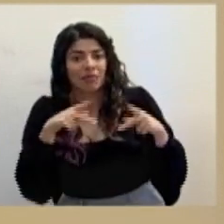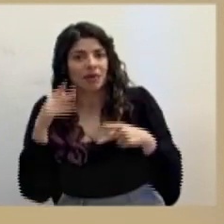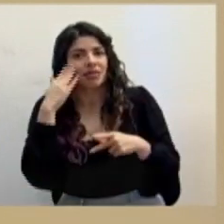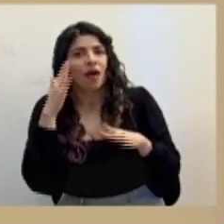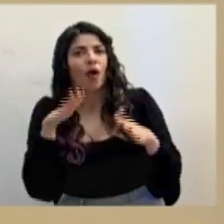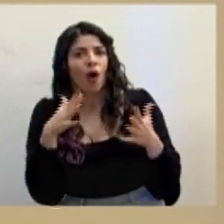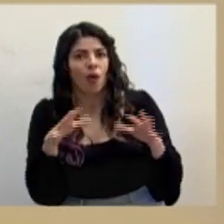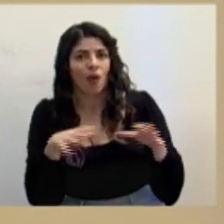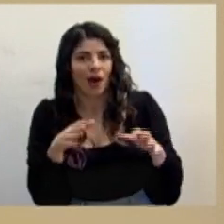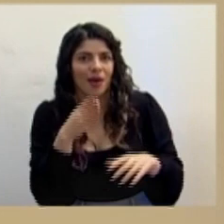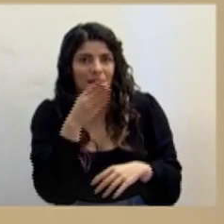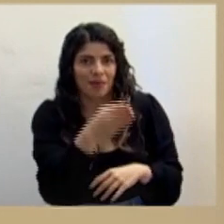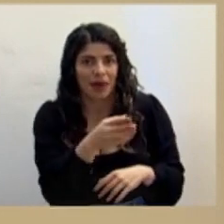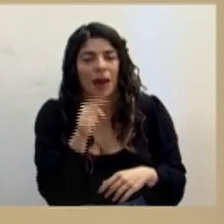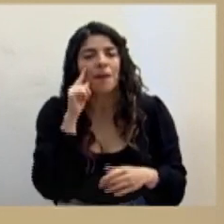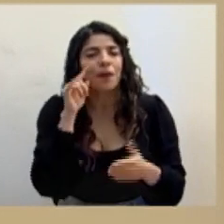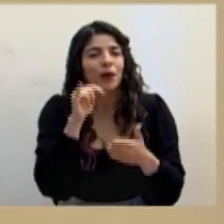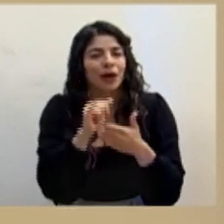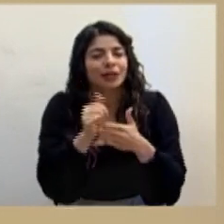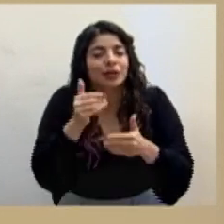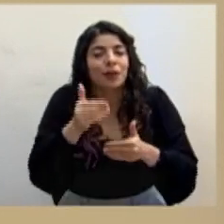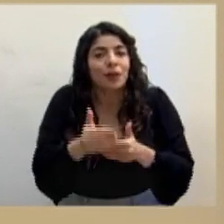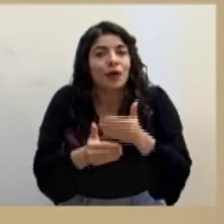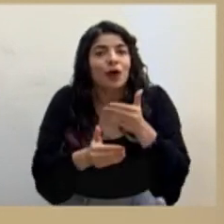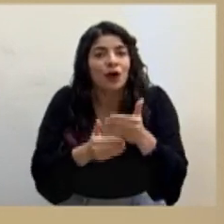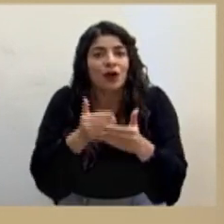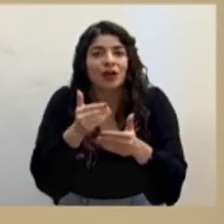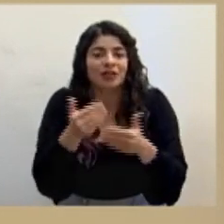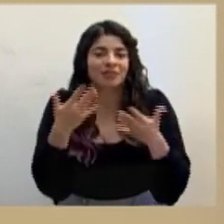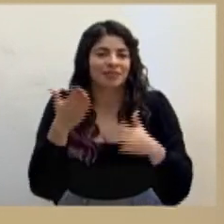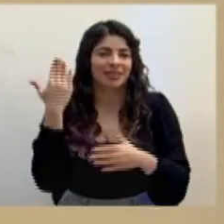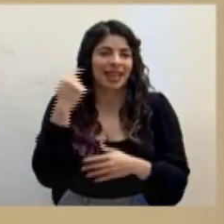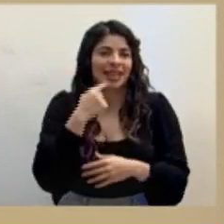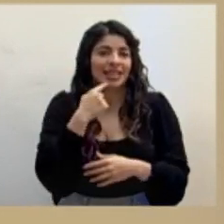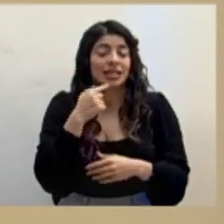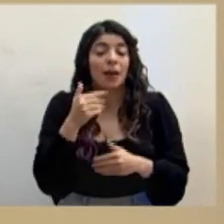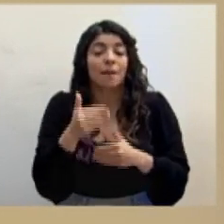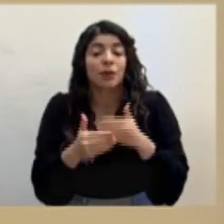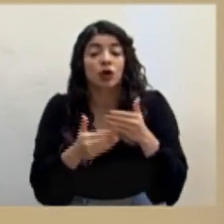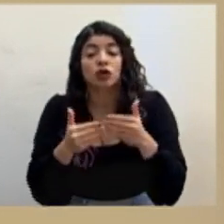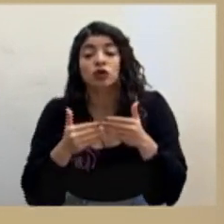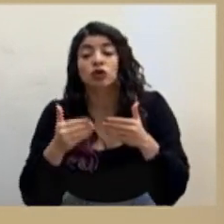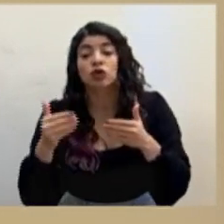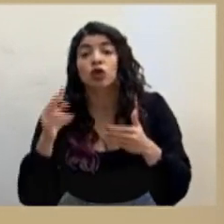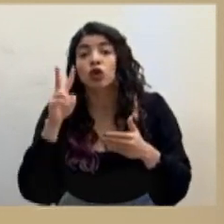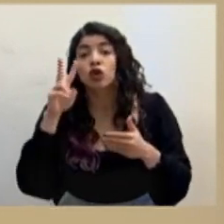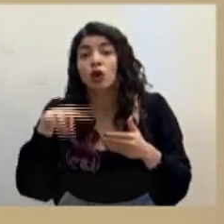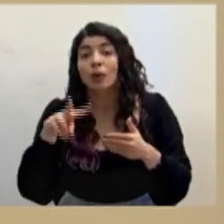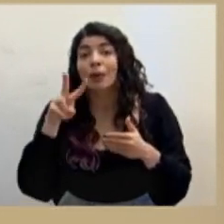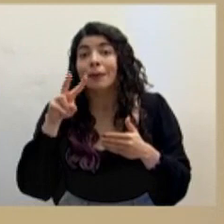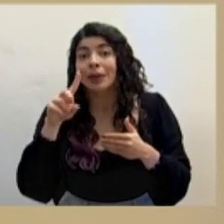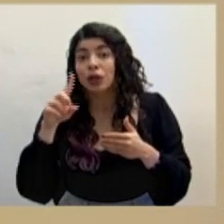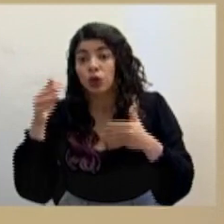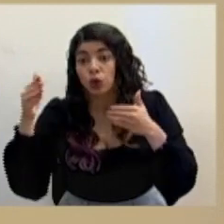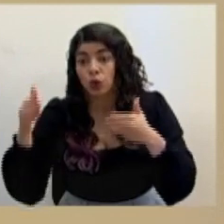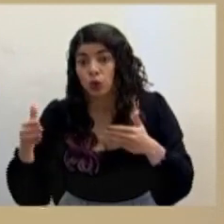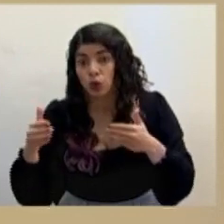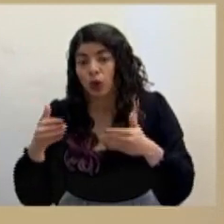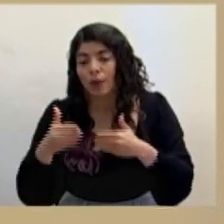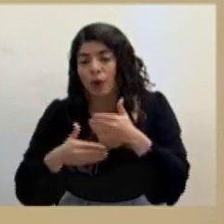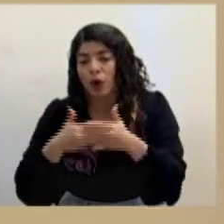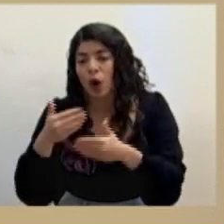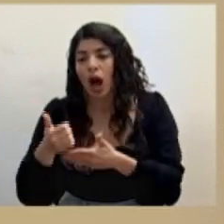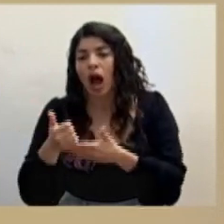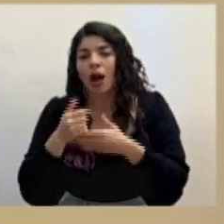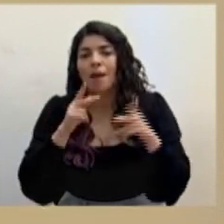este proceso, pues como se ha dicho desde el inicio, va a ser un proceso que durante todo el 2021 nos va a garantizar